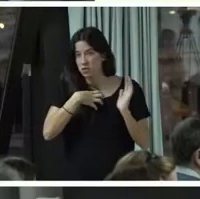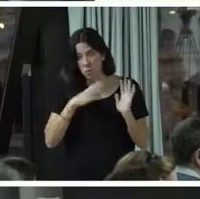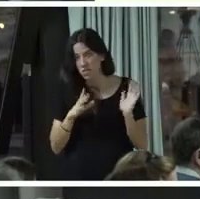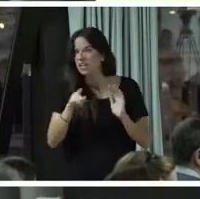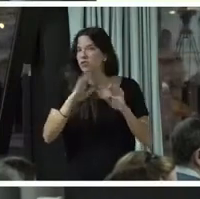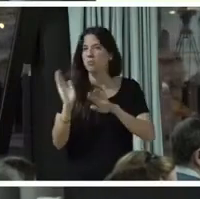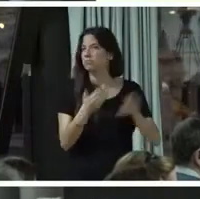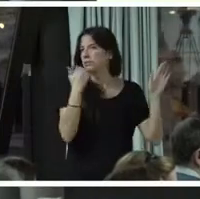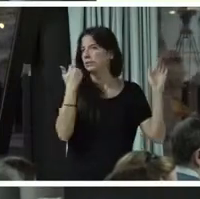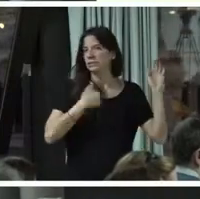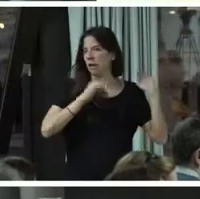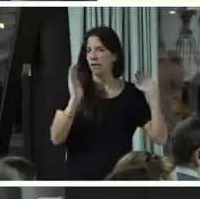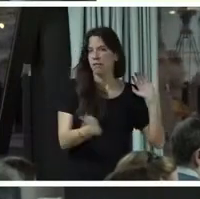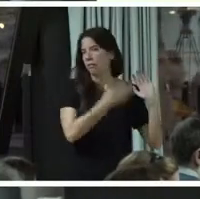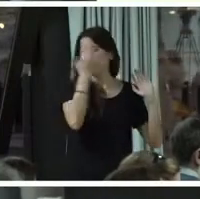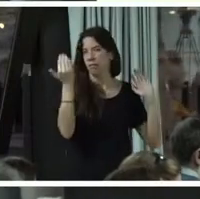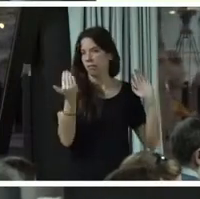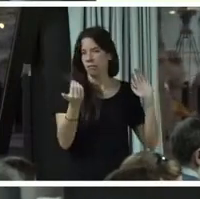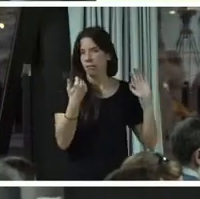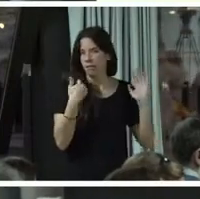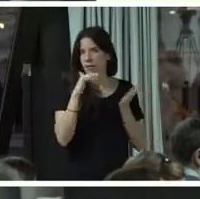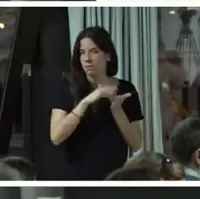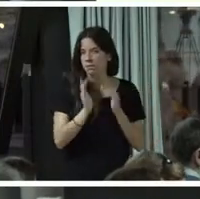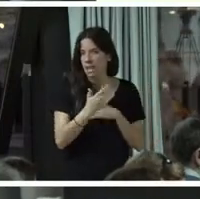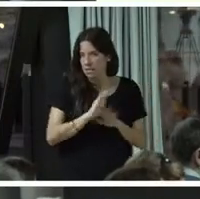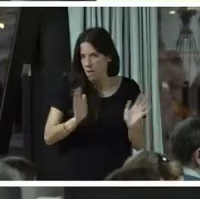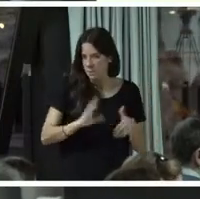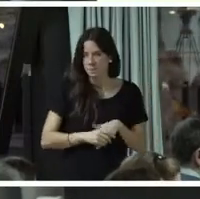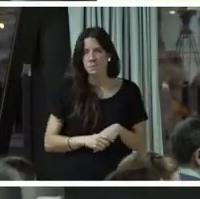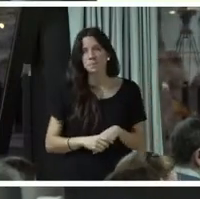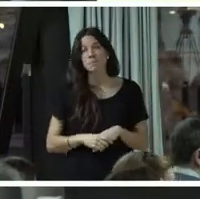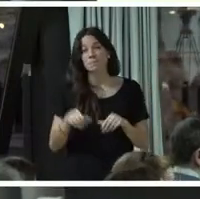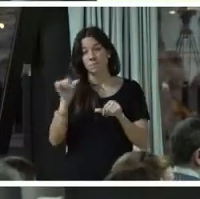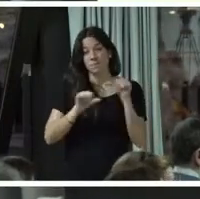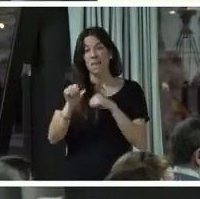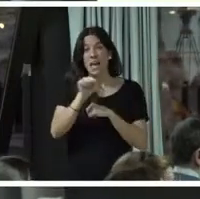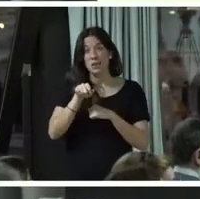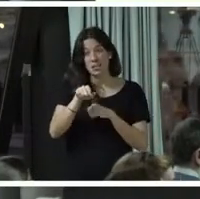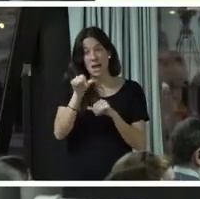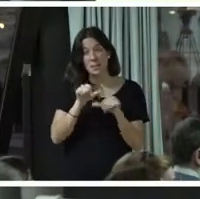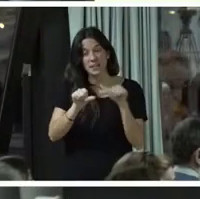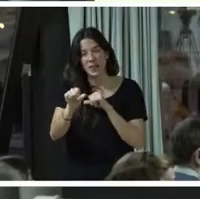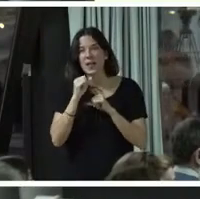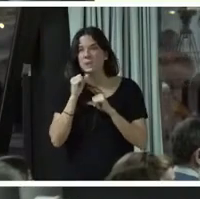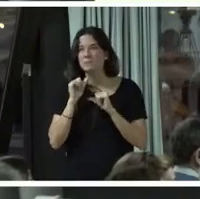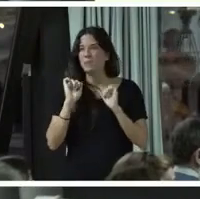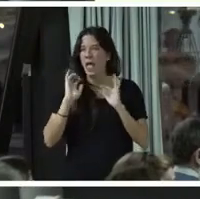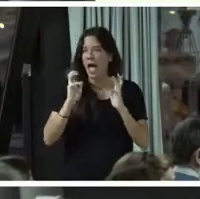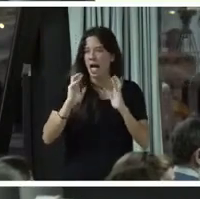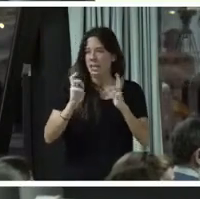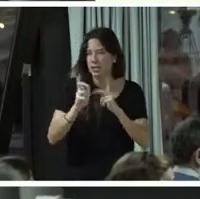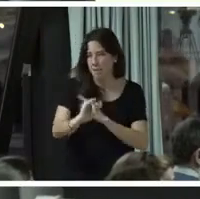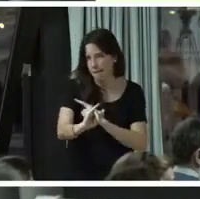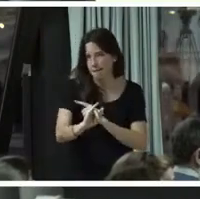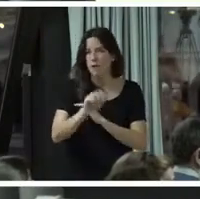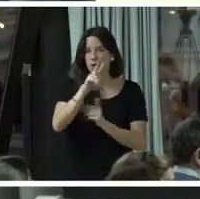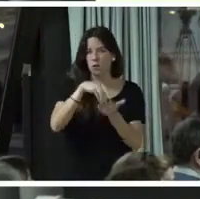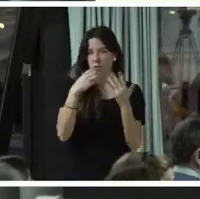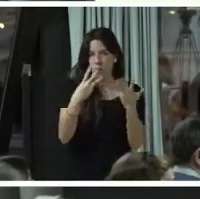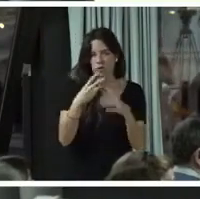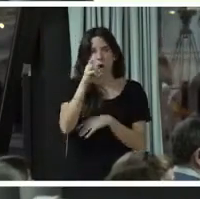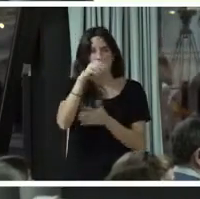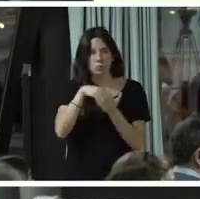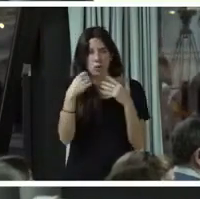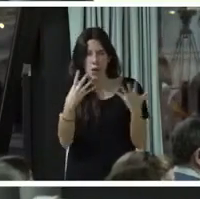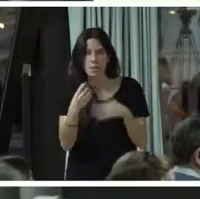eso ya ha pasado ha acontecido y en gaza ocurrió desde ese año se han producido diversas agresiones 2008 2009